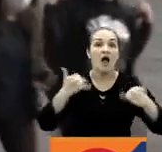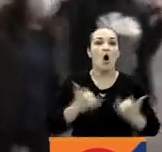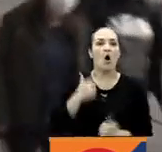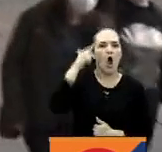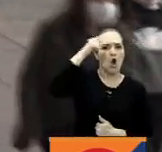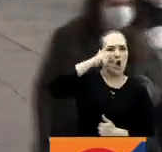contra rusia